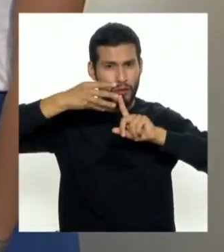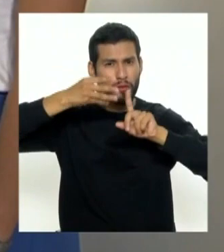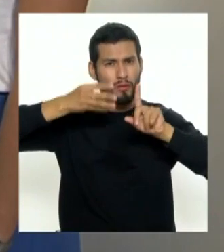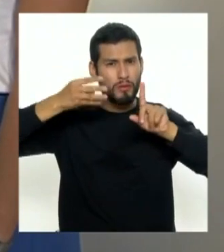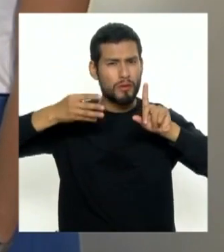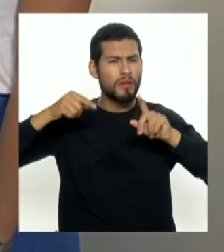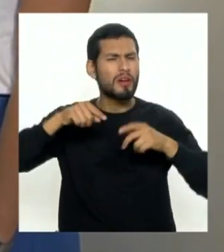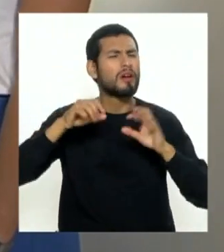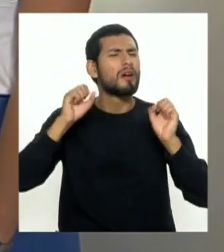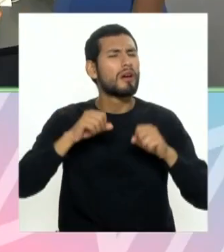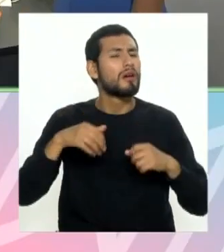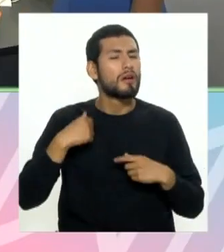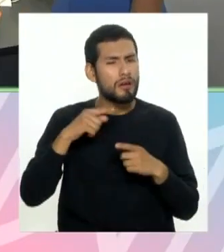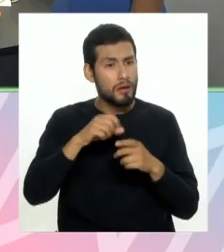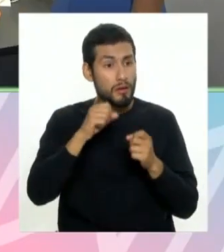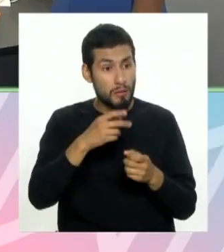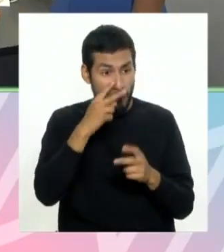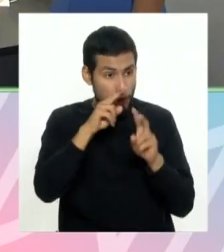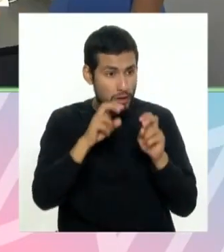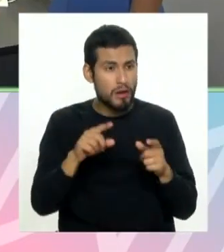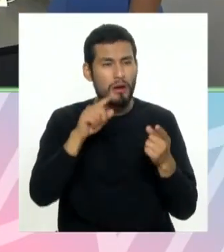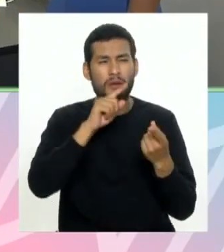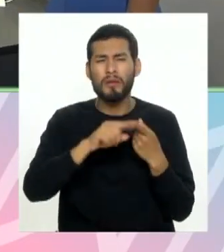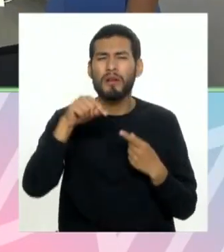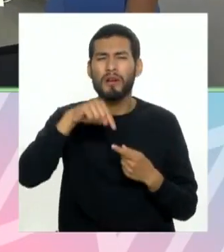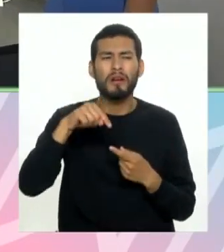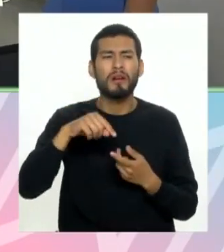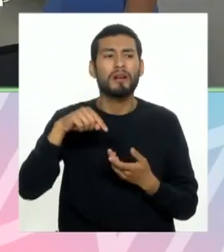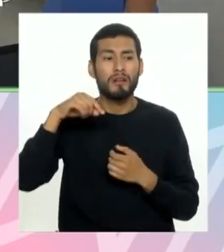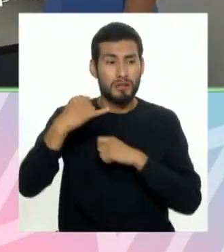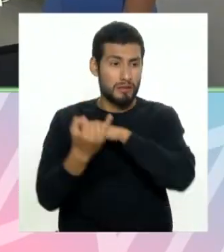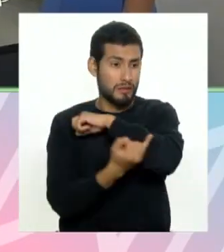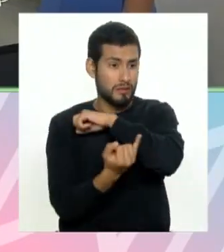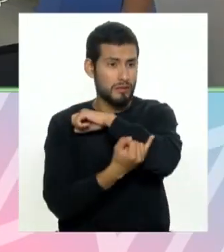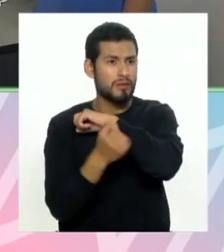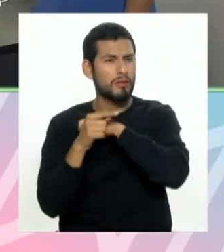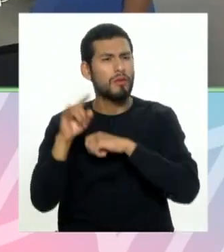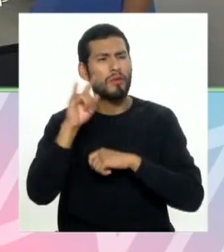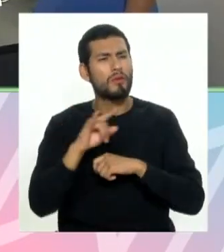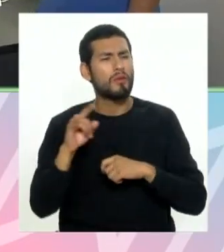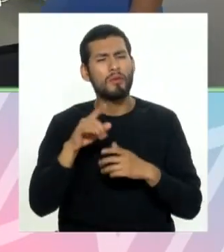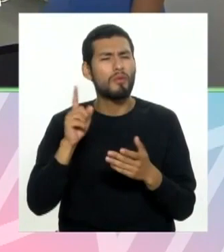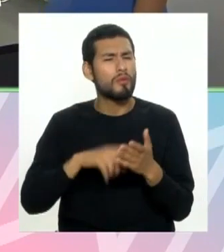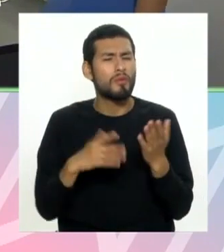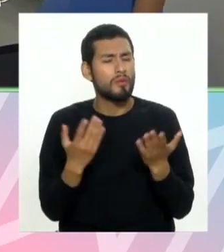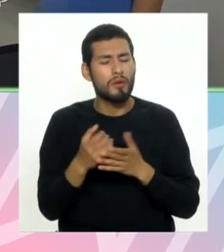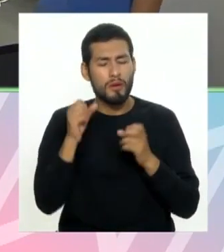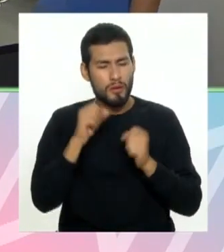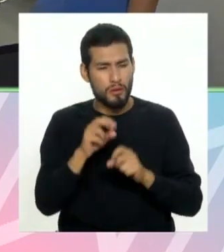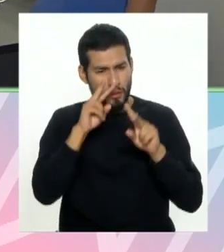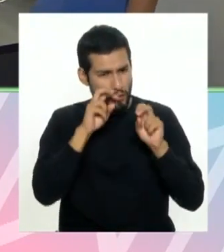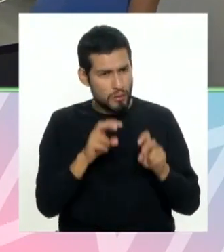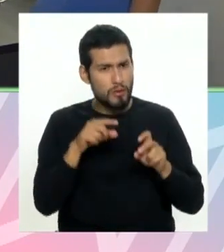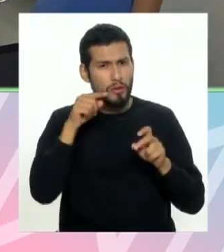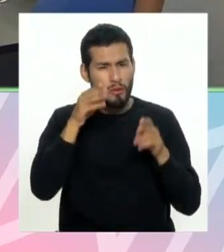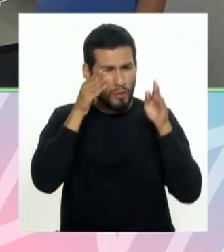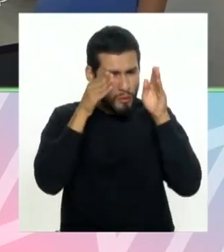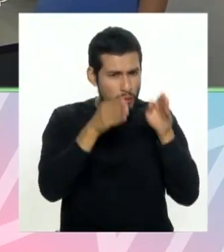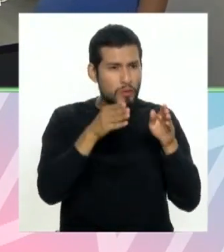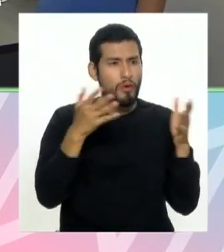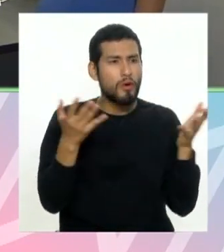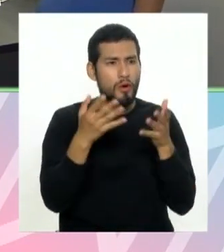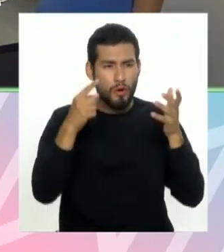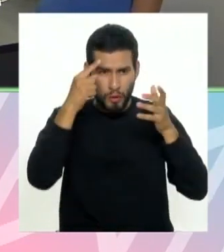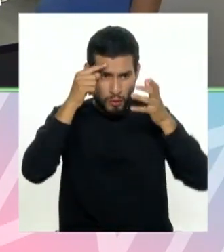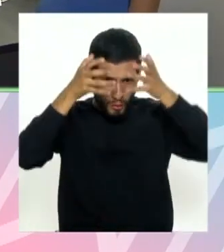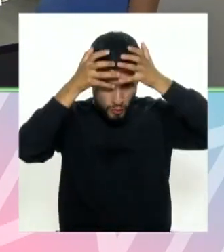ayudar a clasificar el tipo de epilepsia, pero en nuestro caso, acá en el instituto lo utilizamos bastante para estudiar el foco donde se está